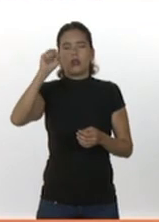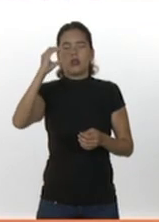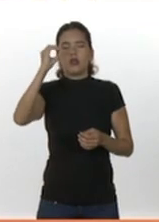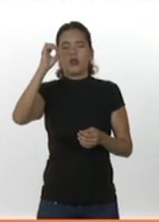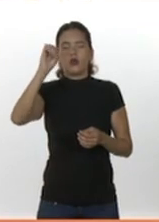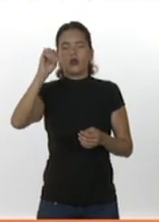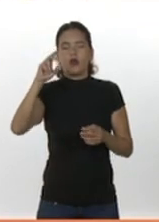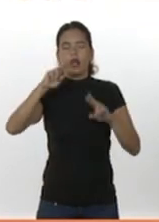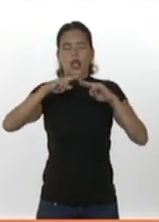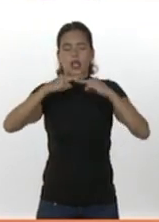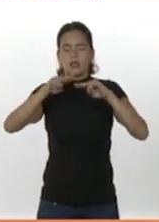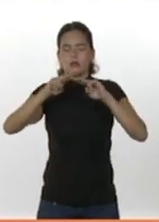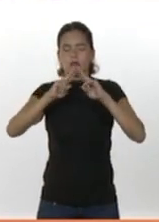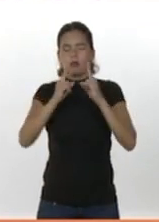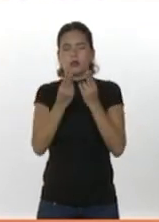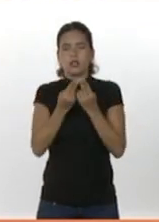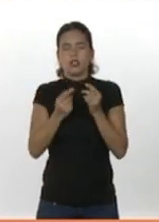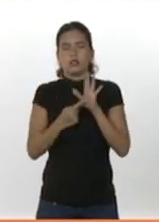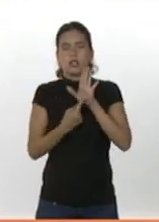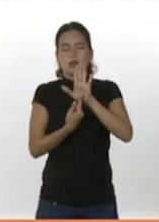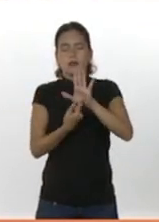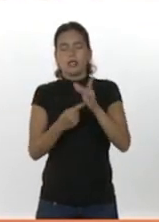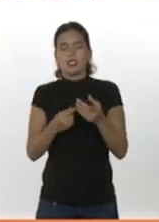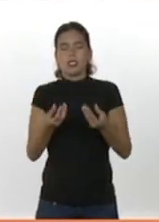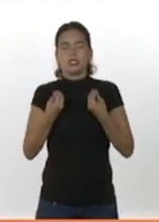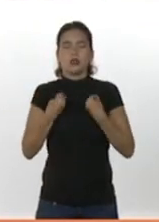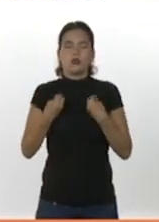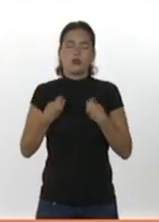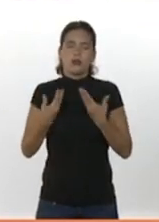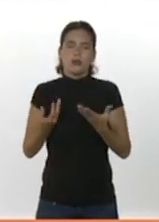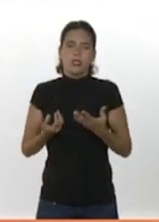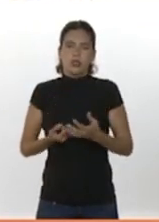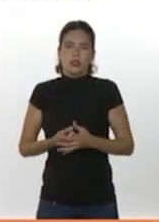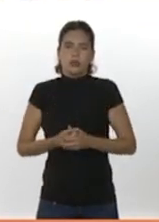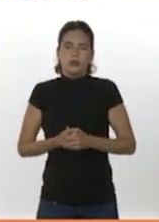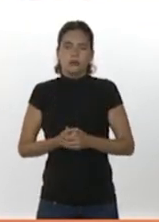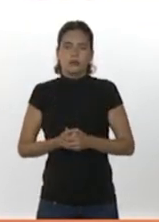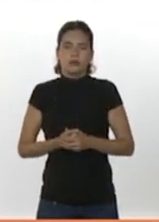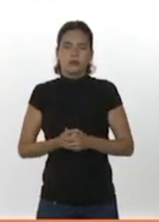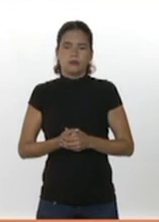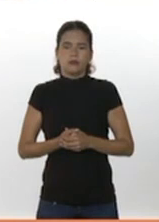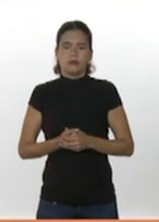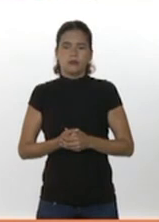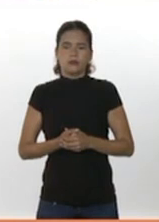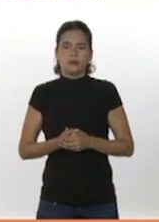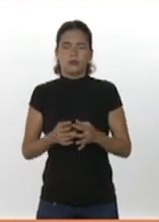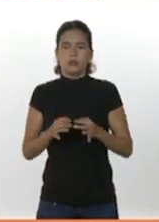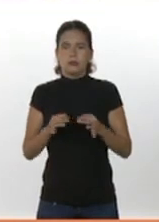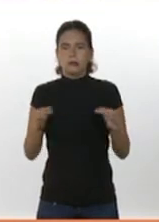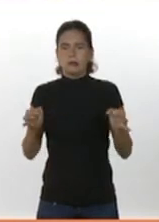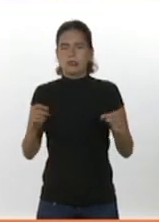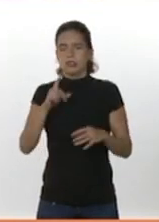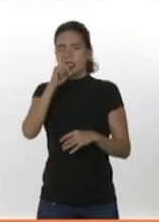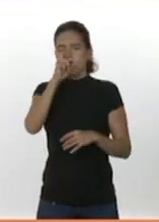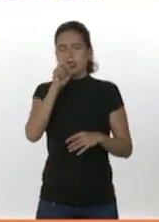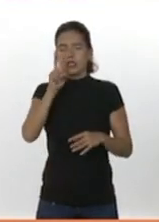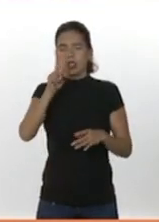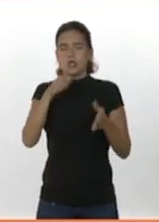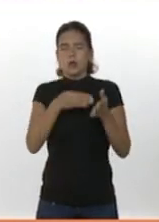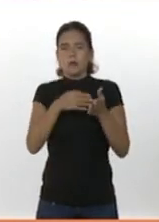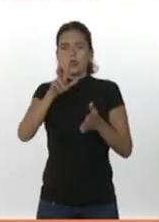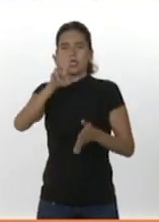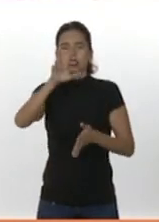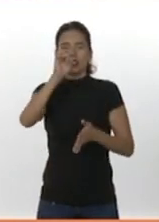donde representa una calidad de vida en largos años hasta el 2030